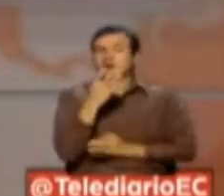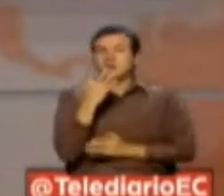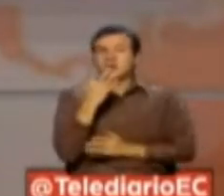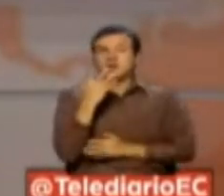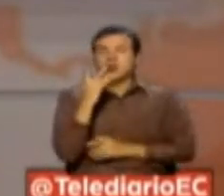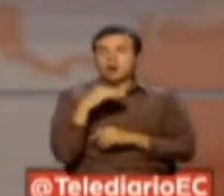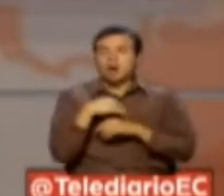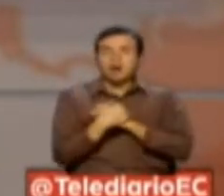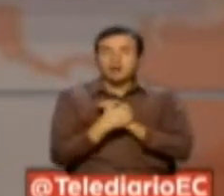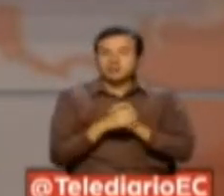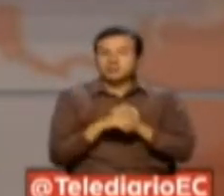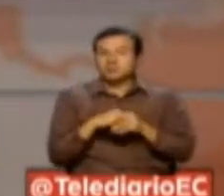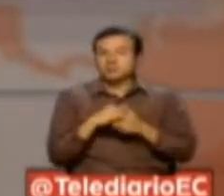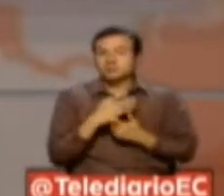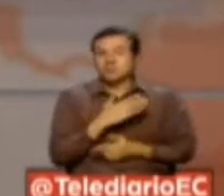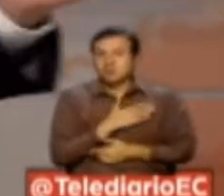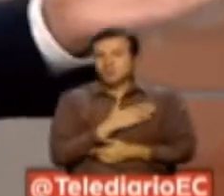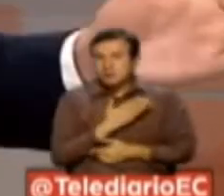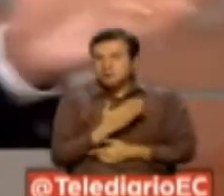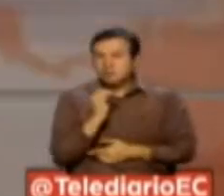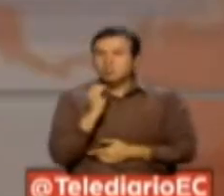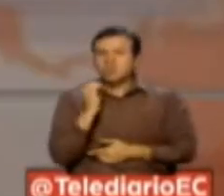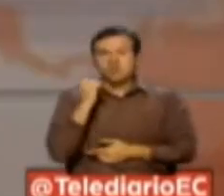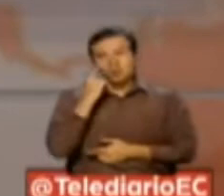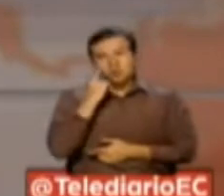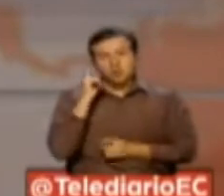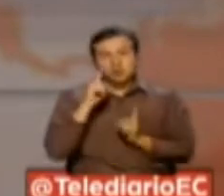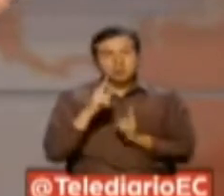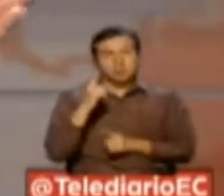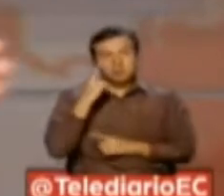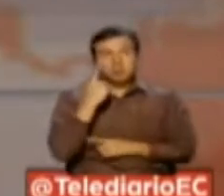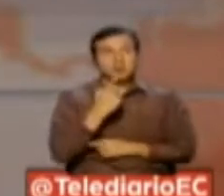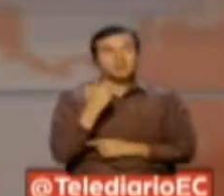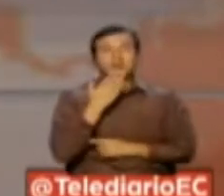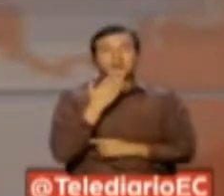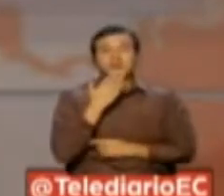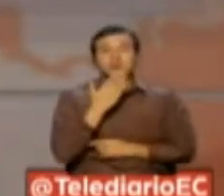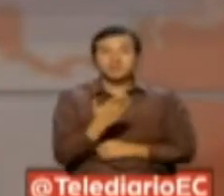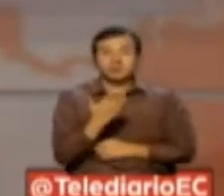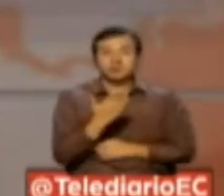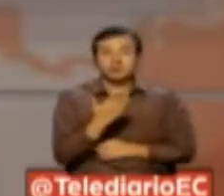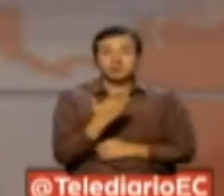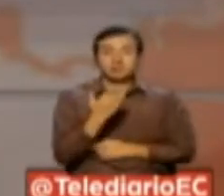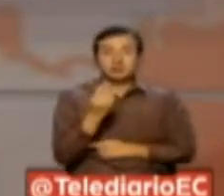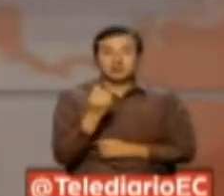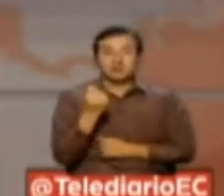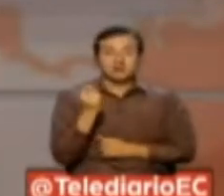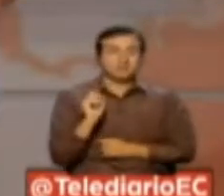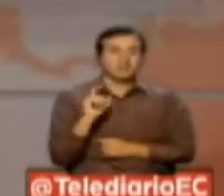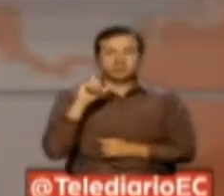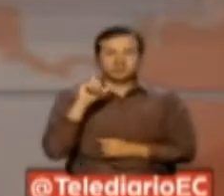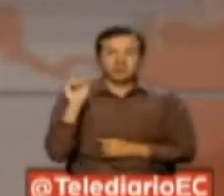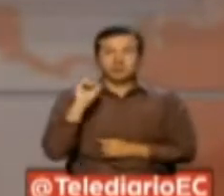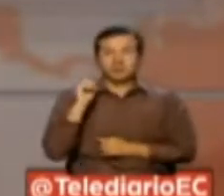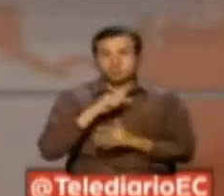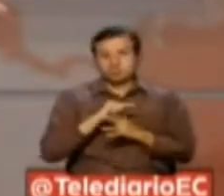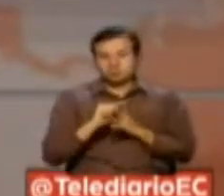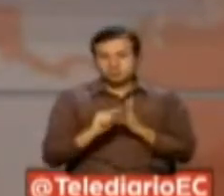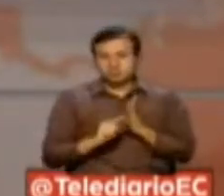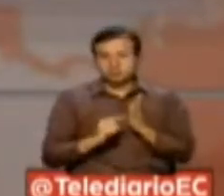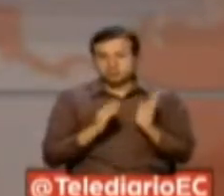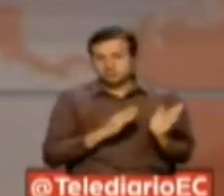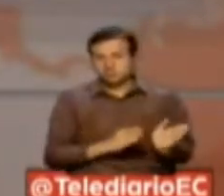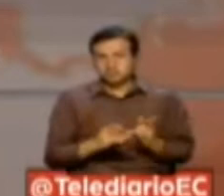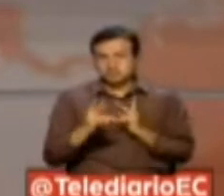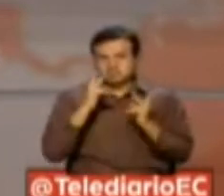abuso de confianza o en el caso concreto el haber hecho sobre precios y muchas cosas más que